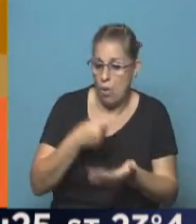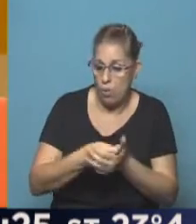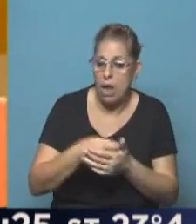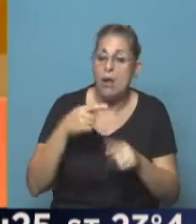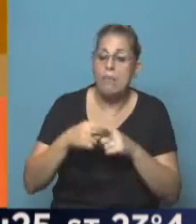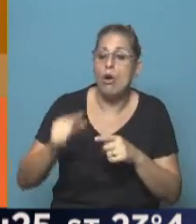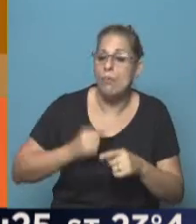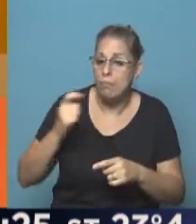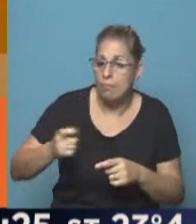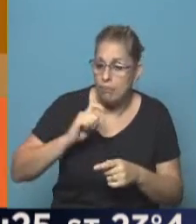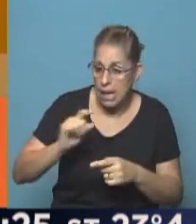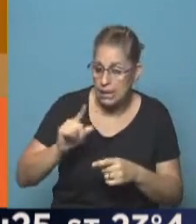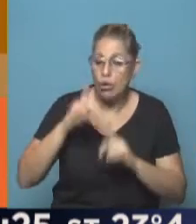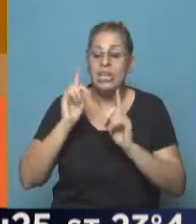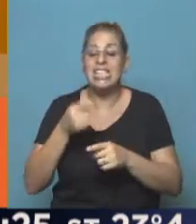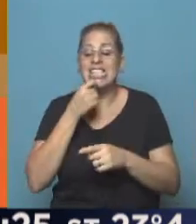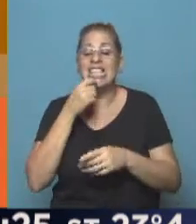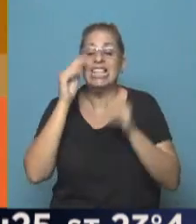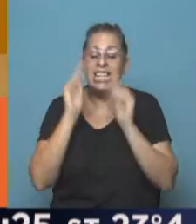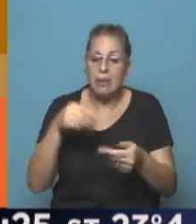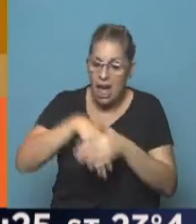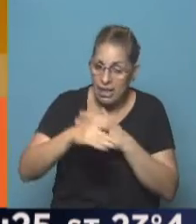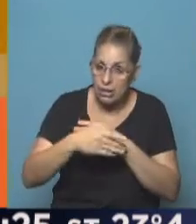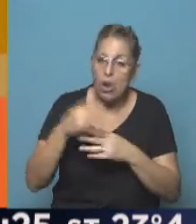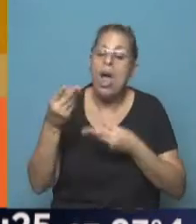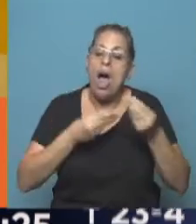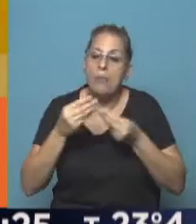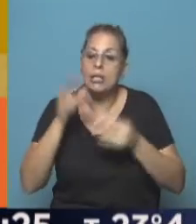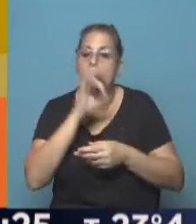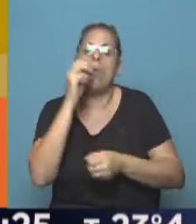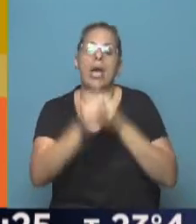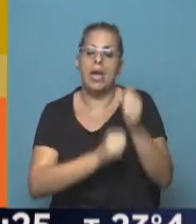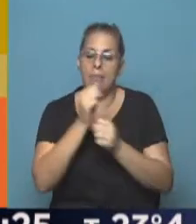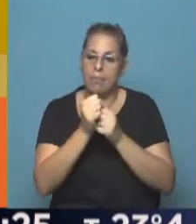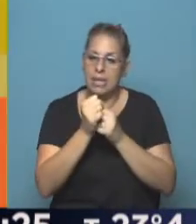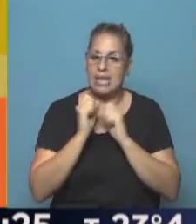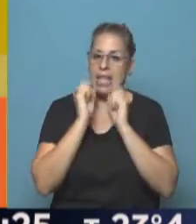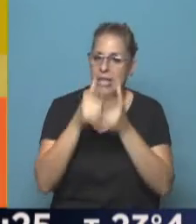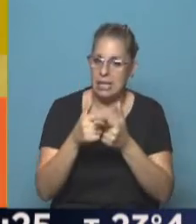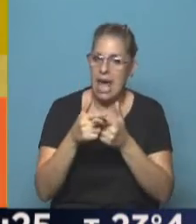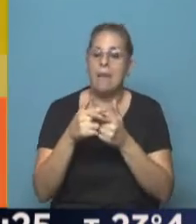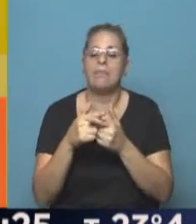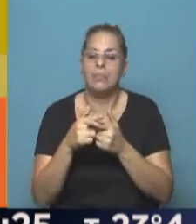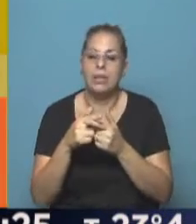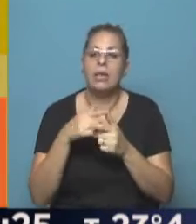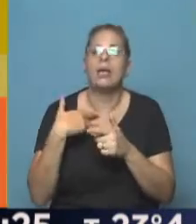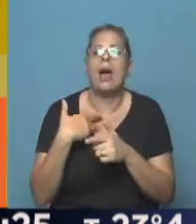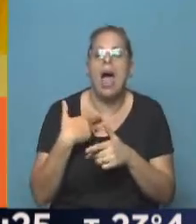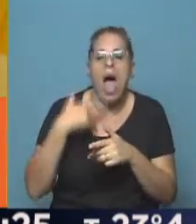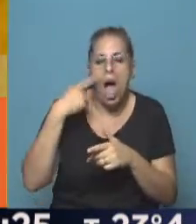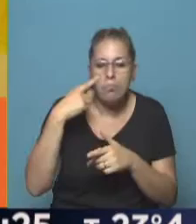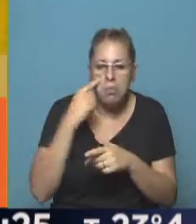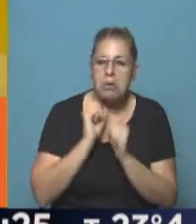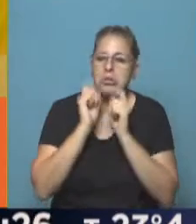créditos. Y si se hubiera demostrado en esta quiebra que los administradores o la compañía han facilitado, han agravado, han consentido o han